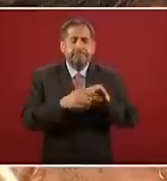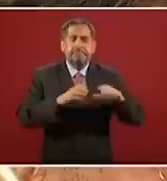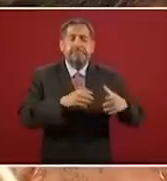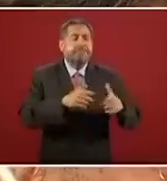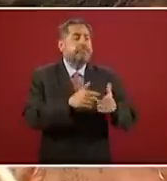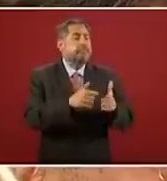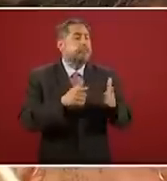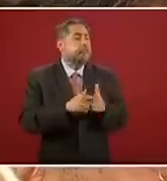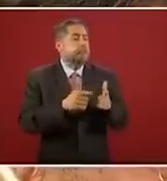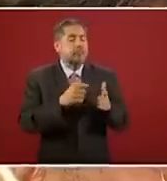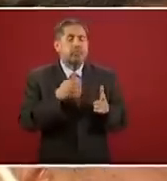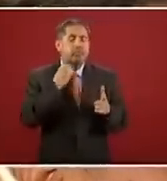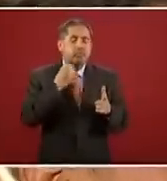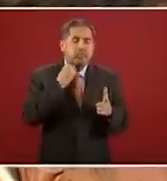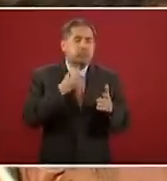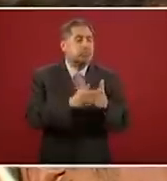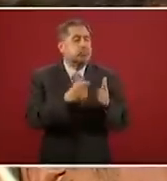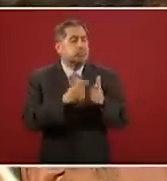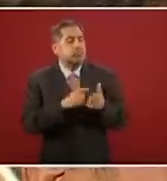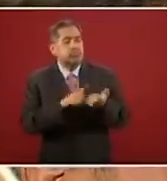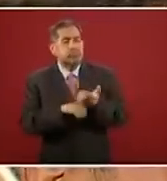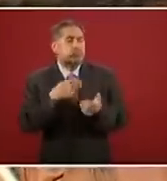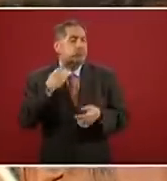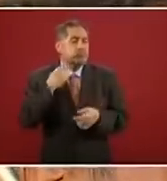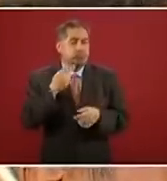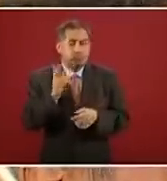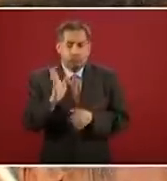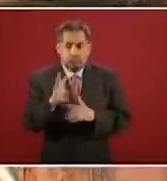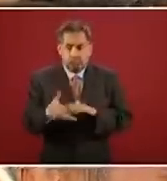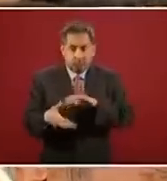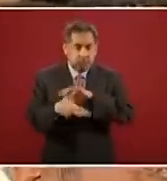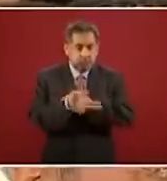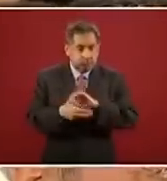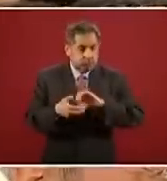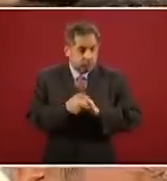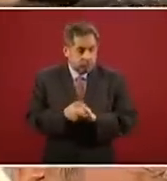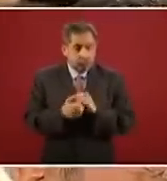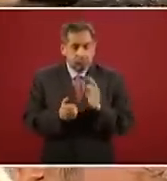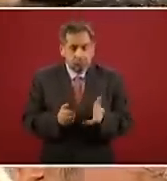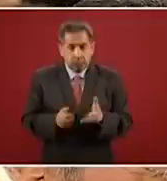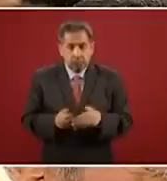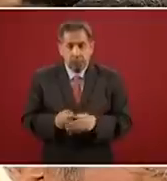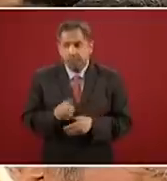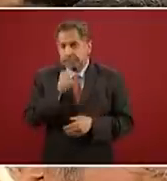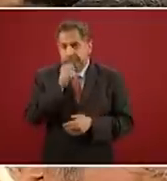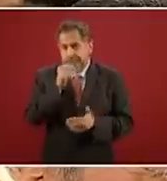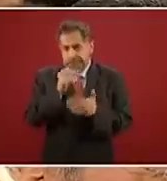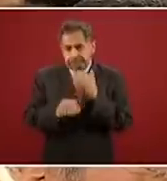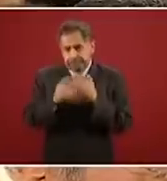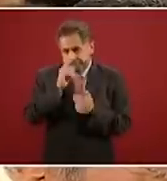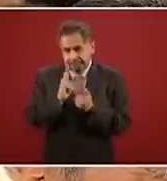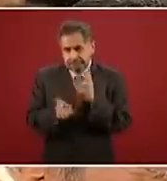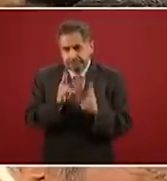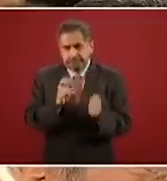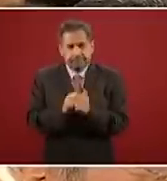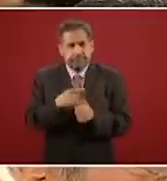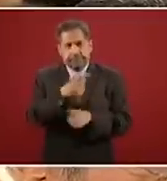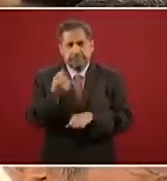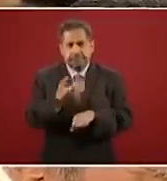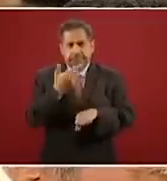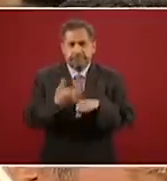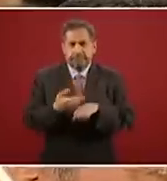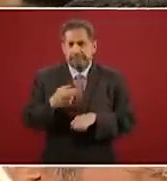abogados y las barras de notario? No hemos tenido oportunidad de platicar con la secretaria Sánchez